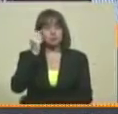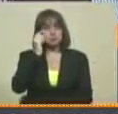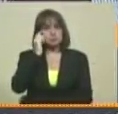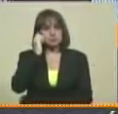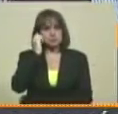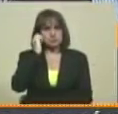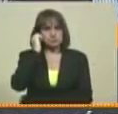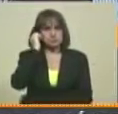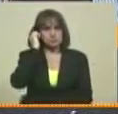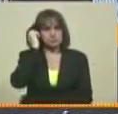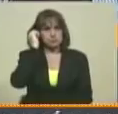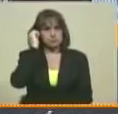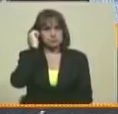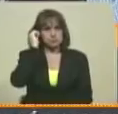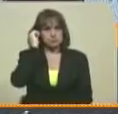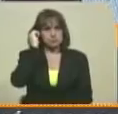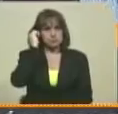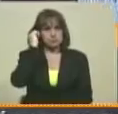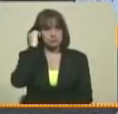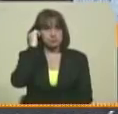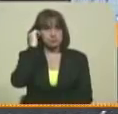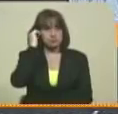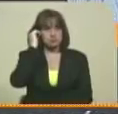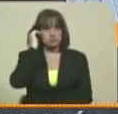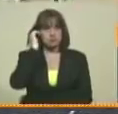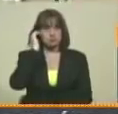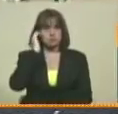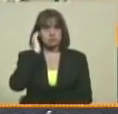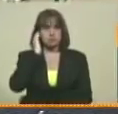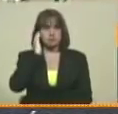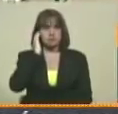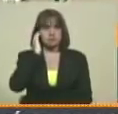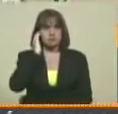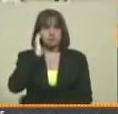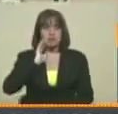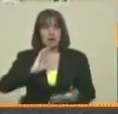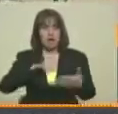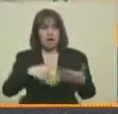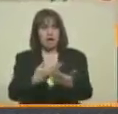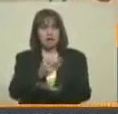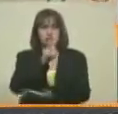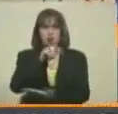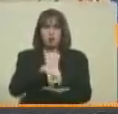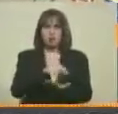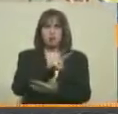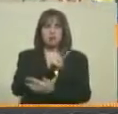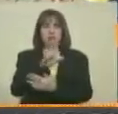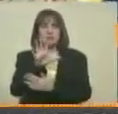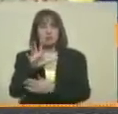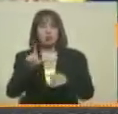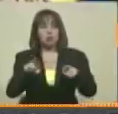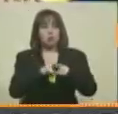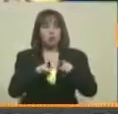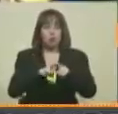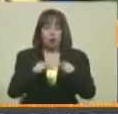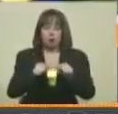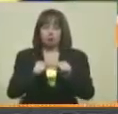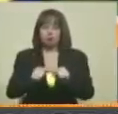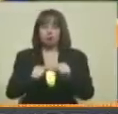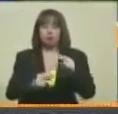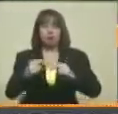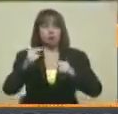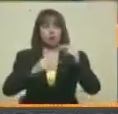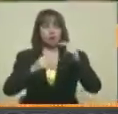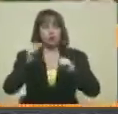en este periodo que nos lleva hasta el 2025, es la revolución de las comunas, es la construcción del Estado